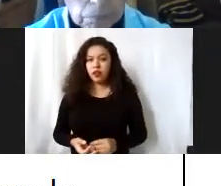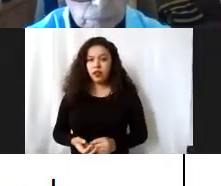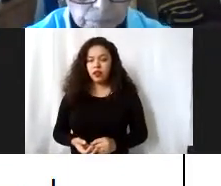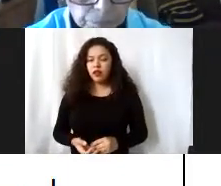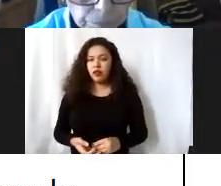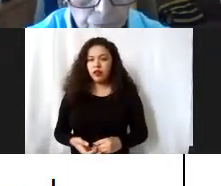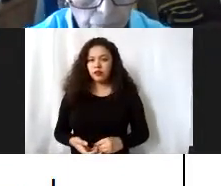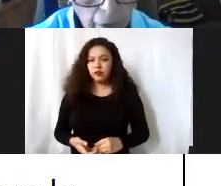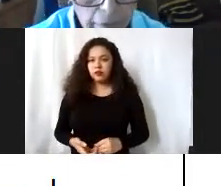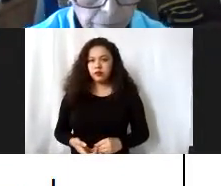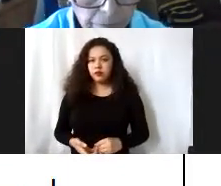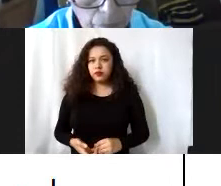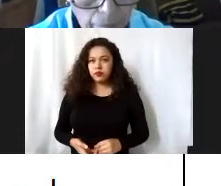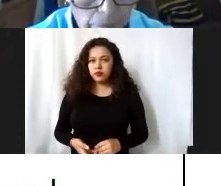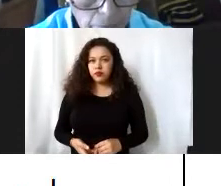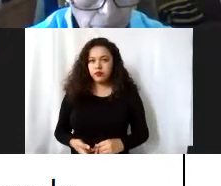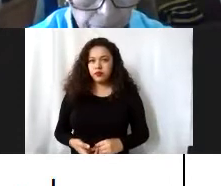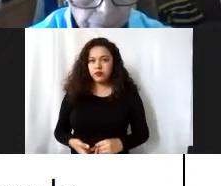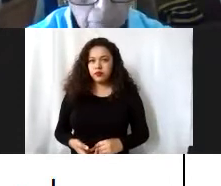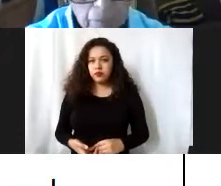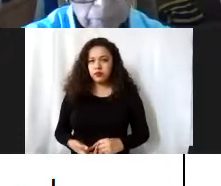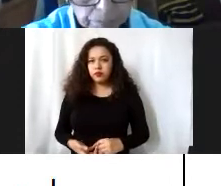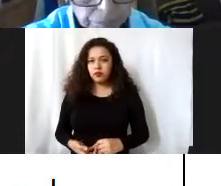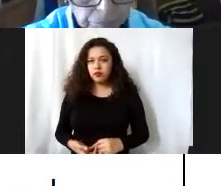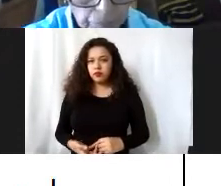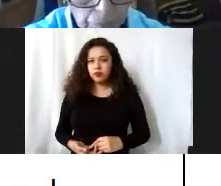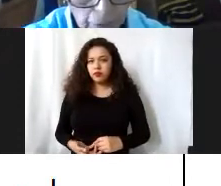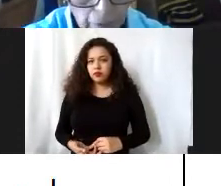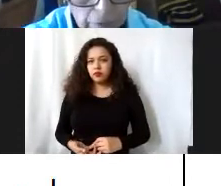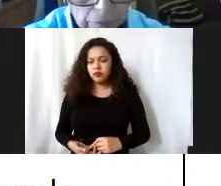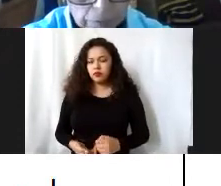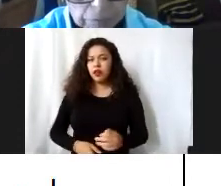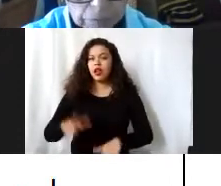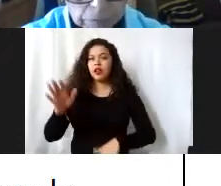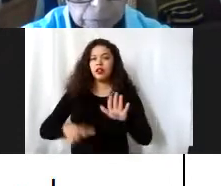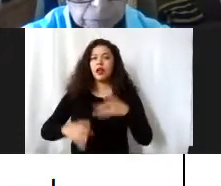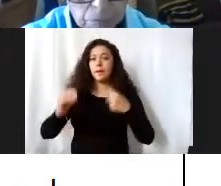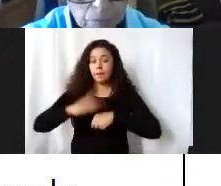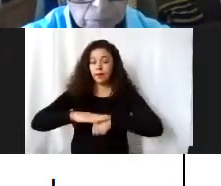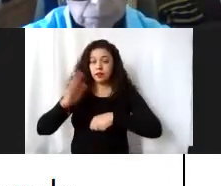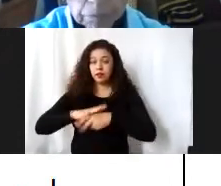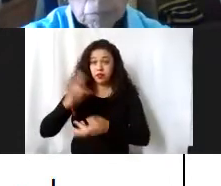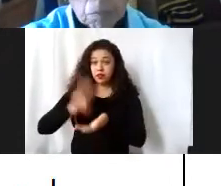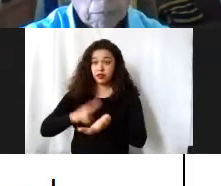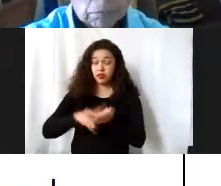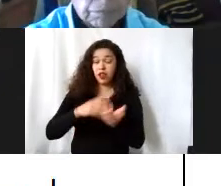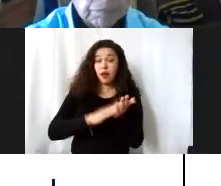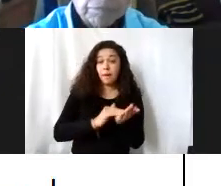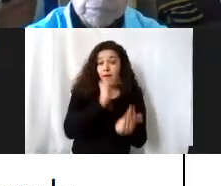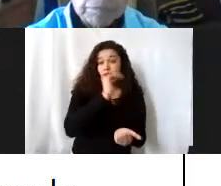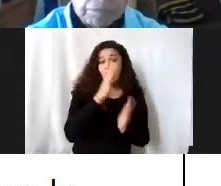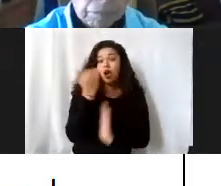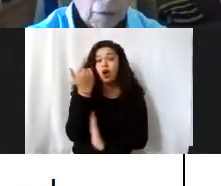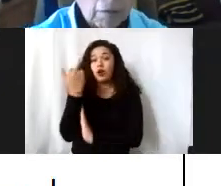muchas veces valoran más o menos los recursos